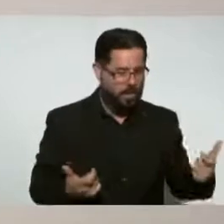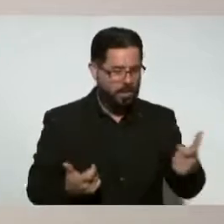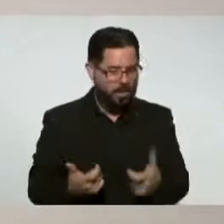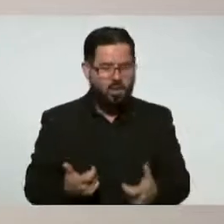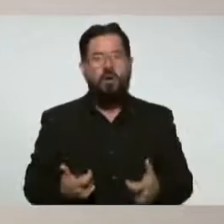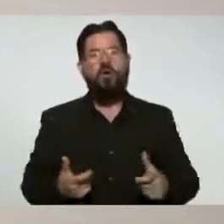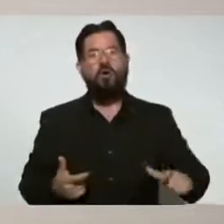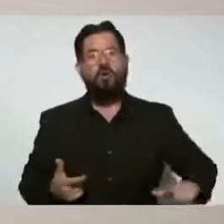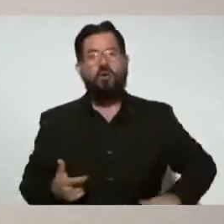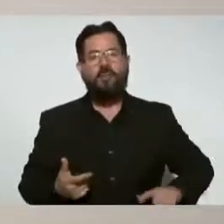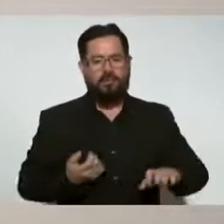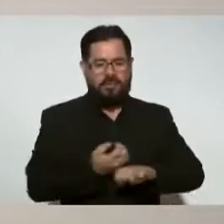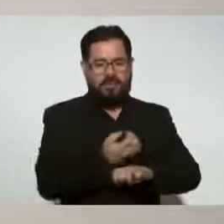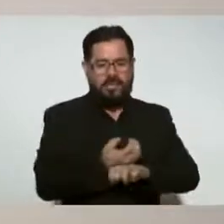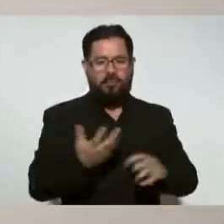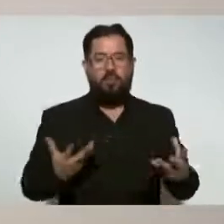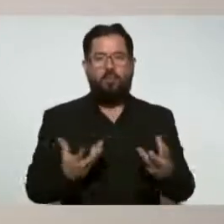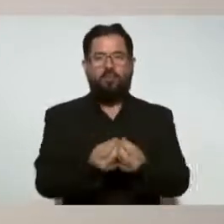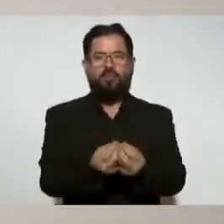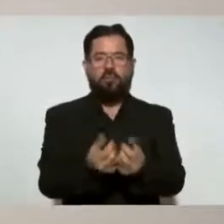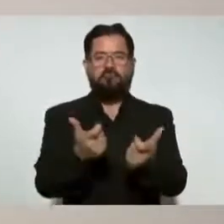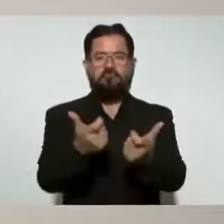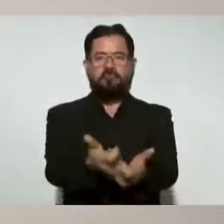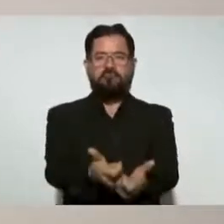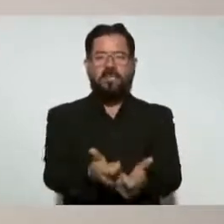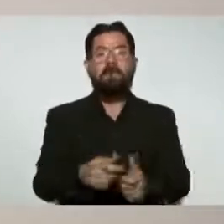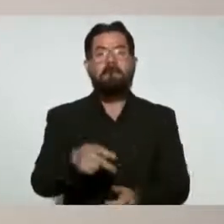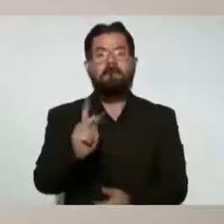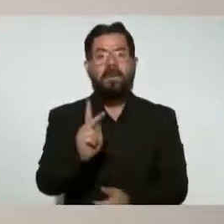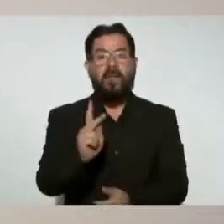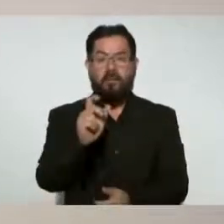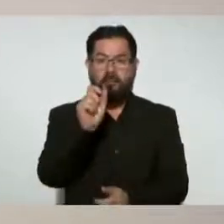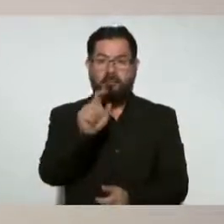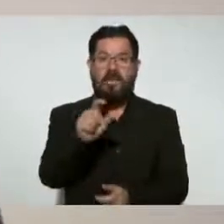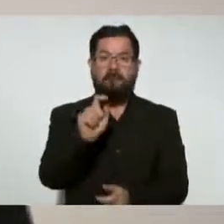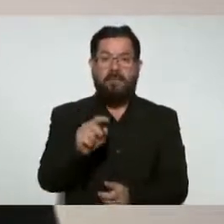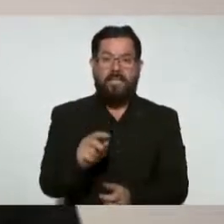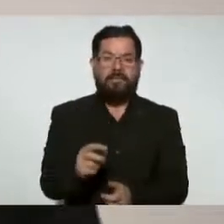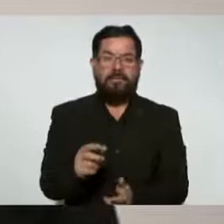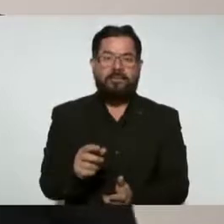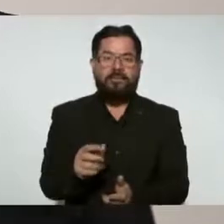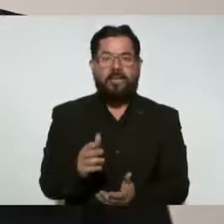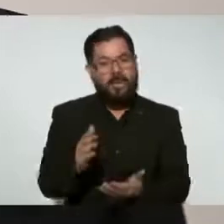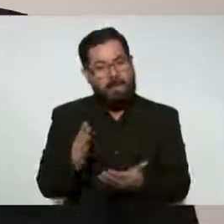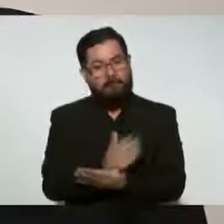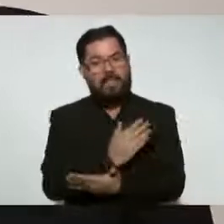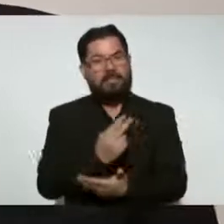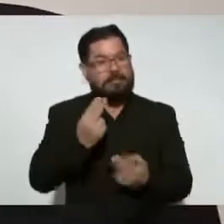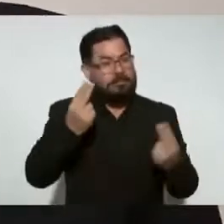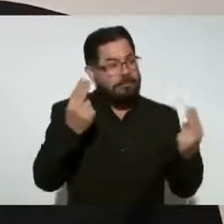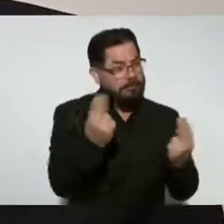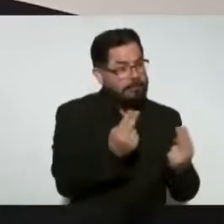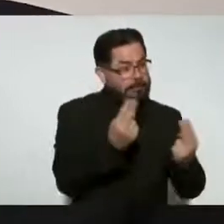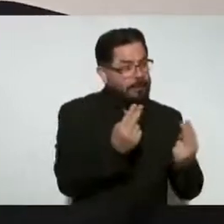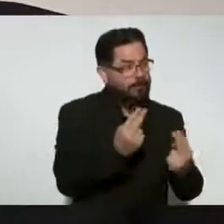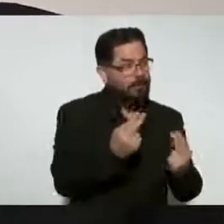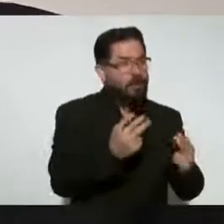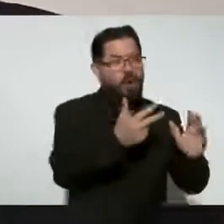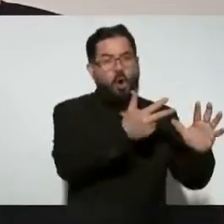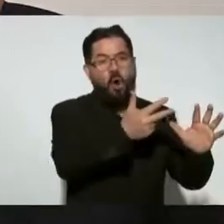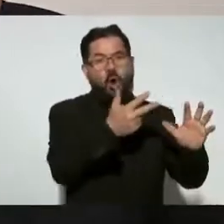Estado. Pero también se van a necesitar alrededor de 800